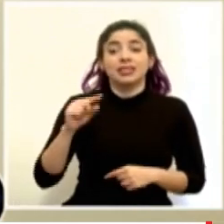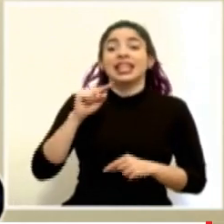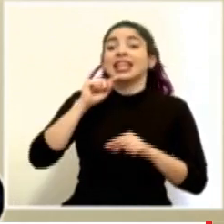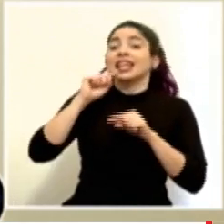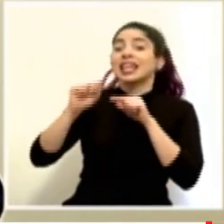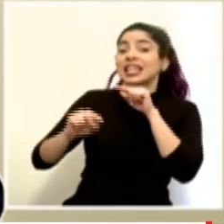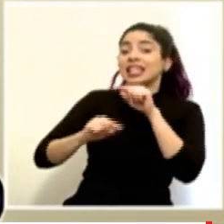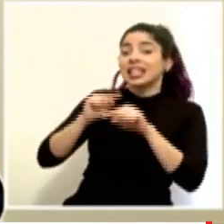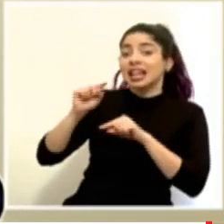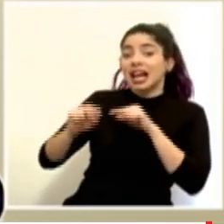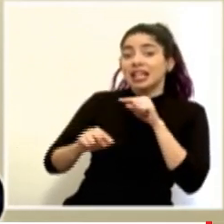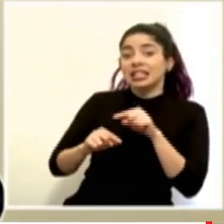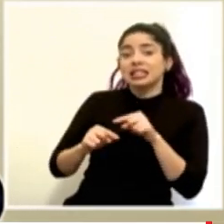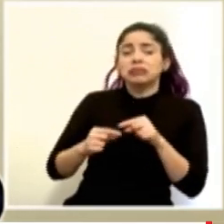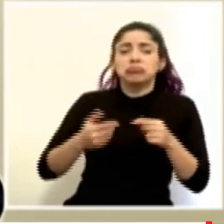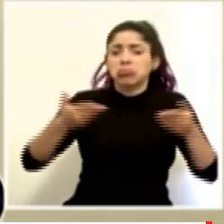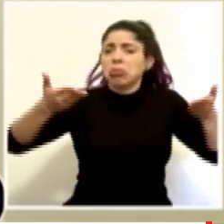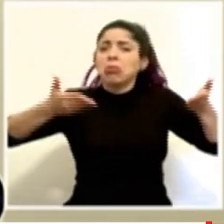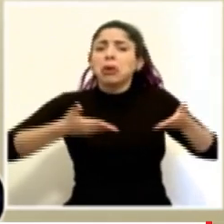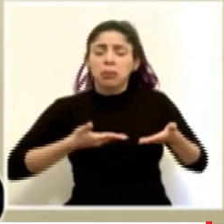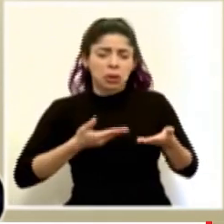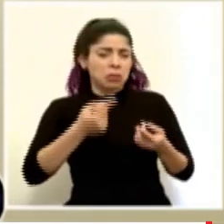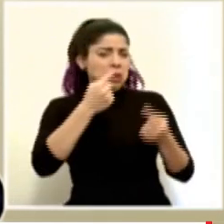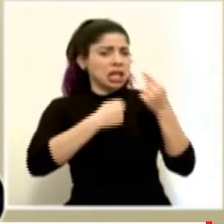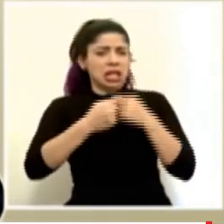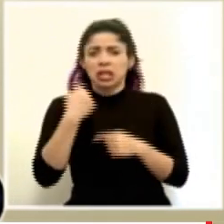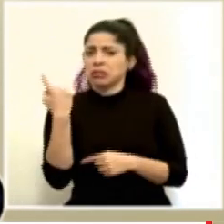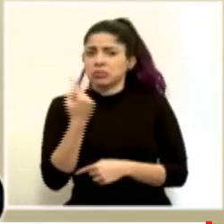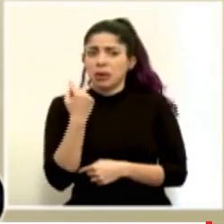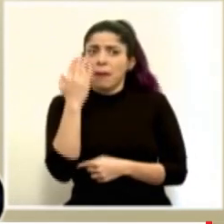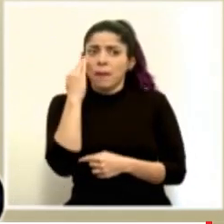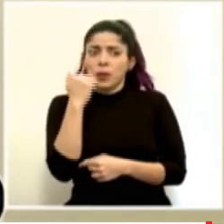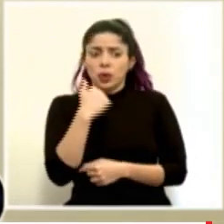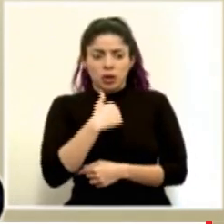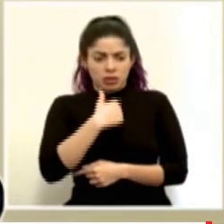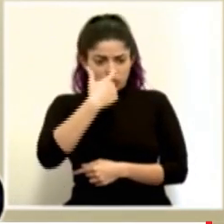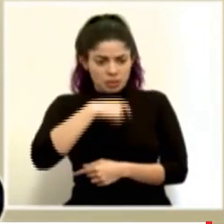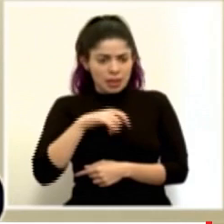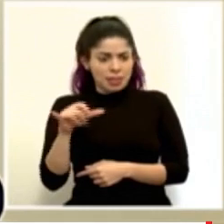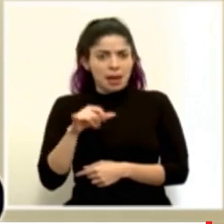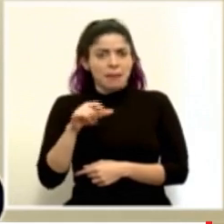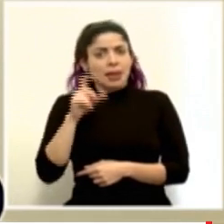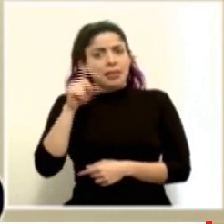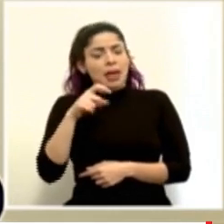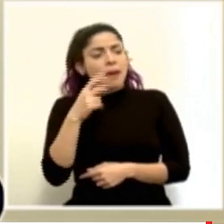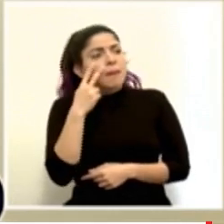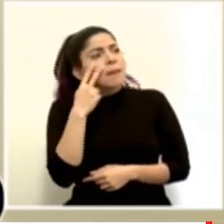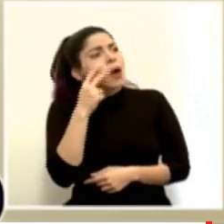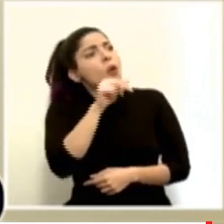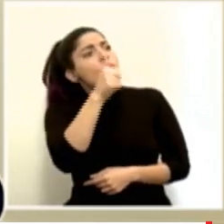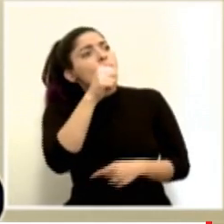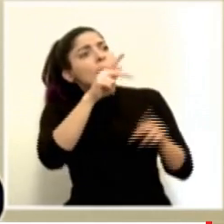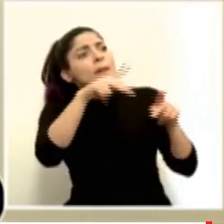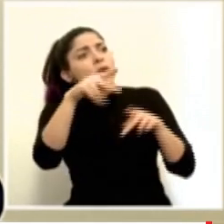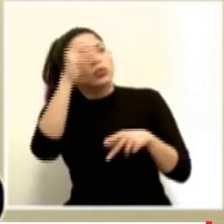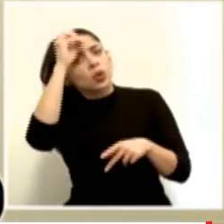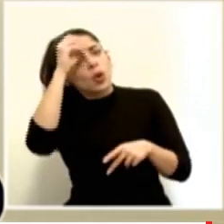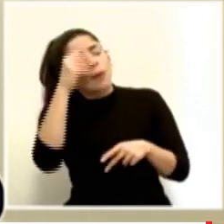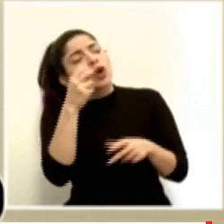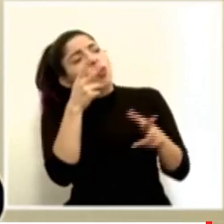críticas son bienvenidas en todo momento, que también uno tiene que eventualmente valorar lo que están viendo otras